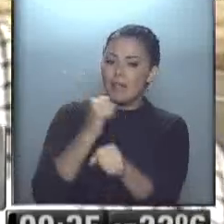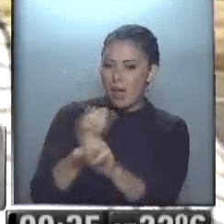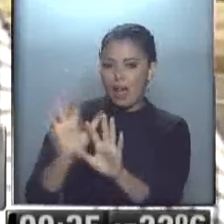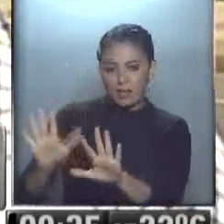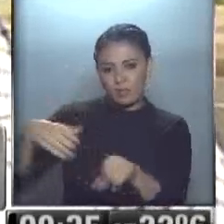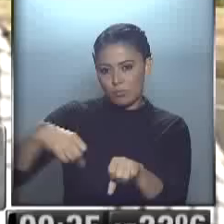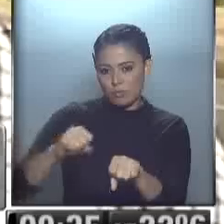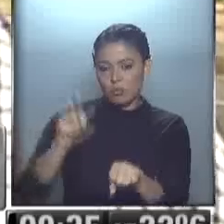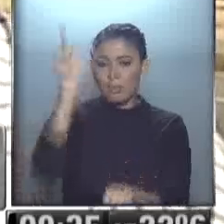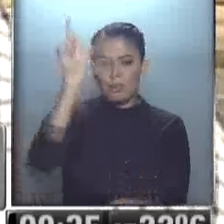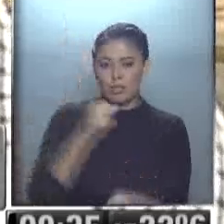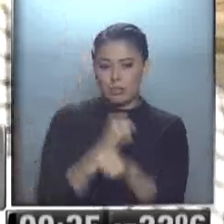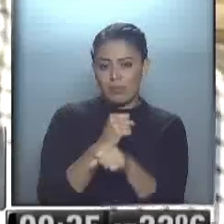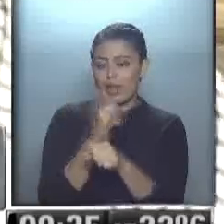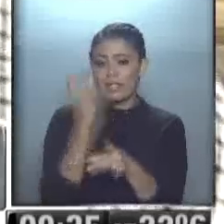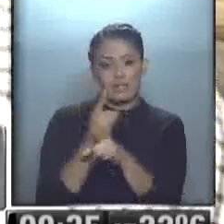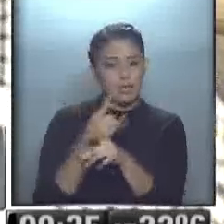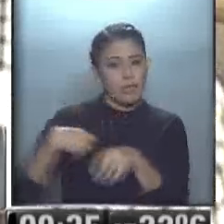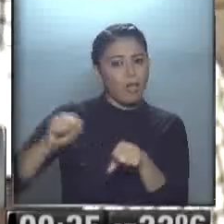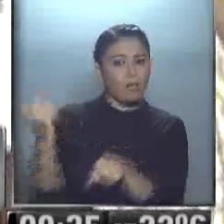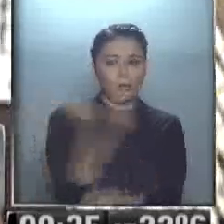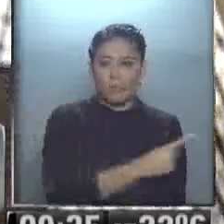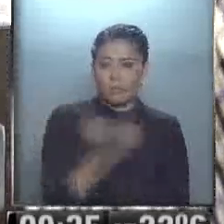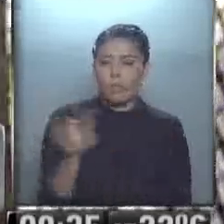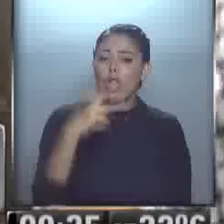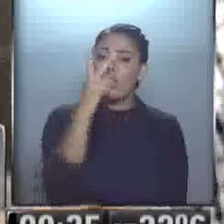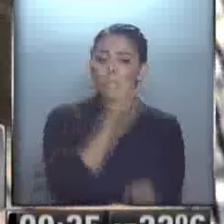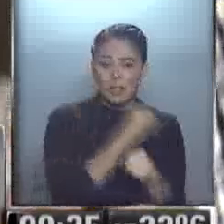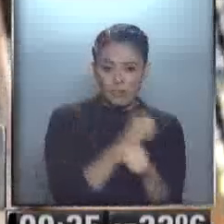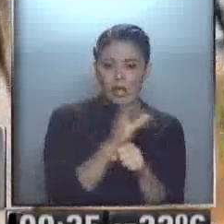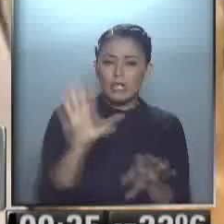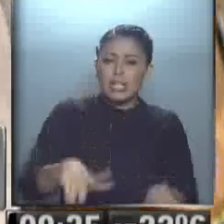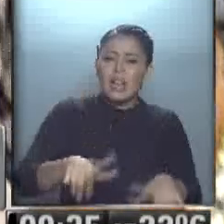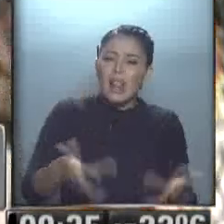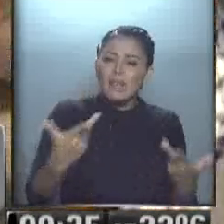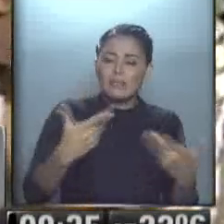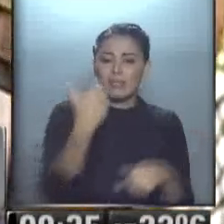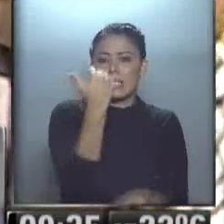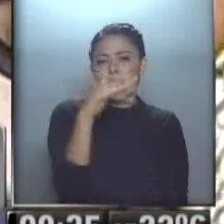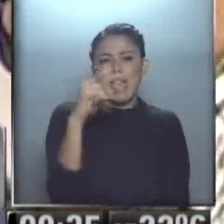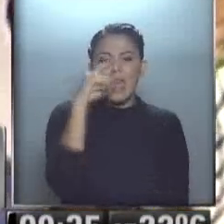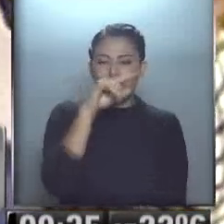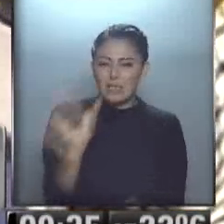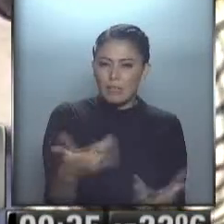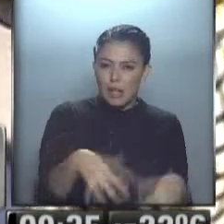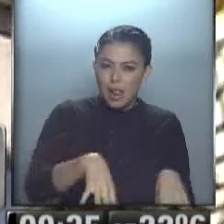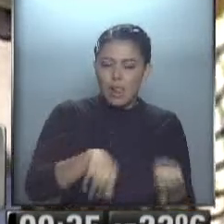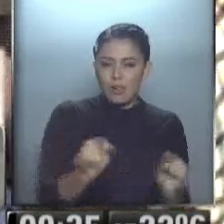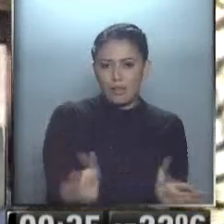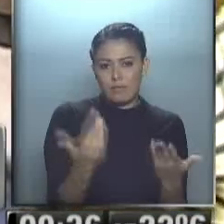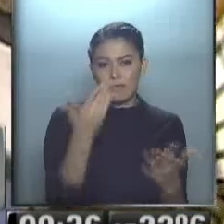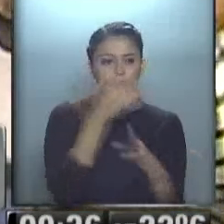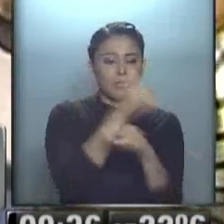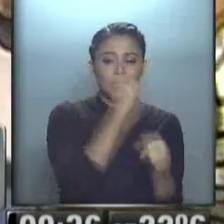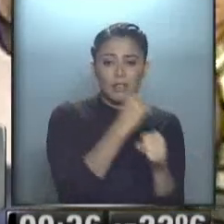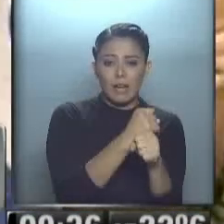es un laburante de la moto. Él hacía 2 laburos, se levantaba a las 6:30, 7, salía a laburar en